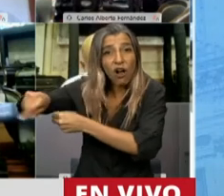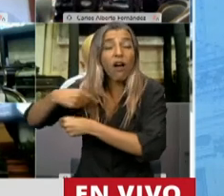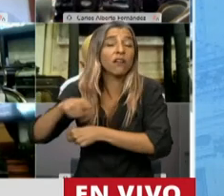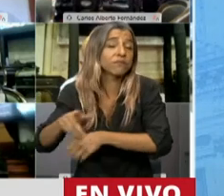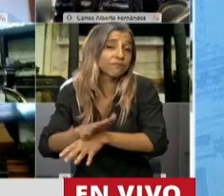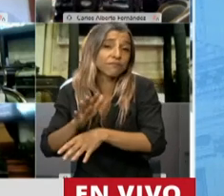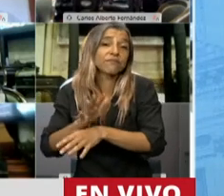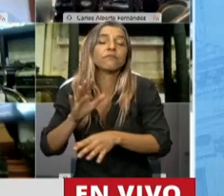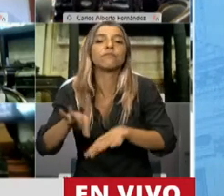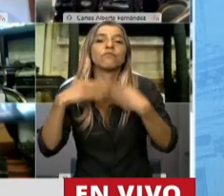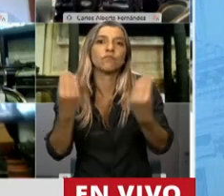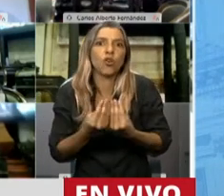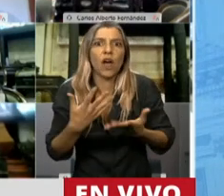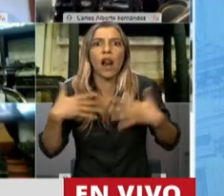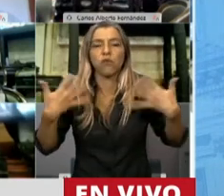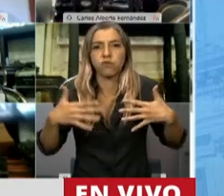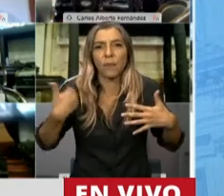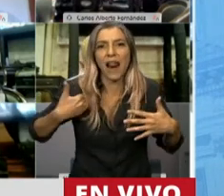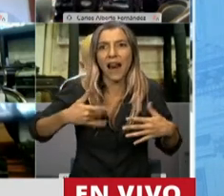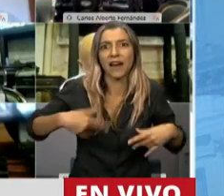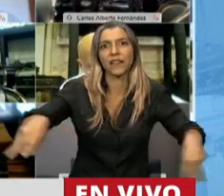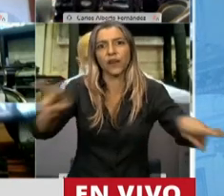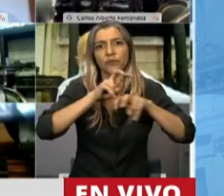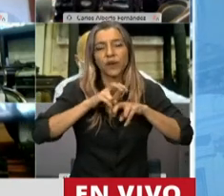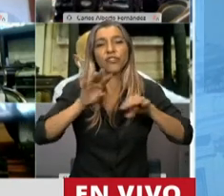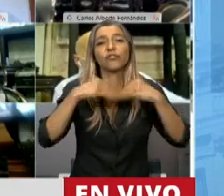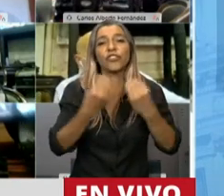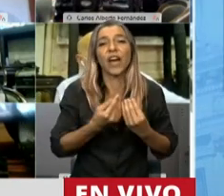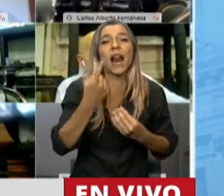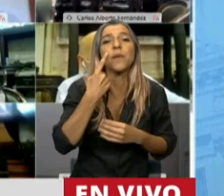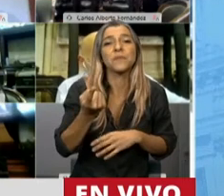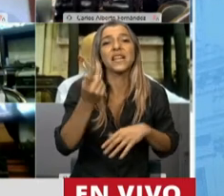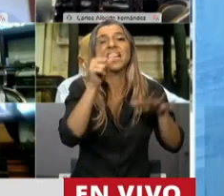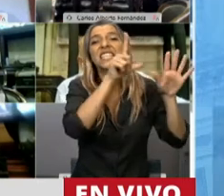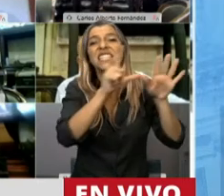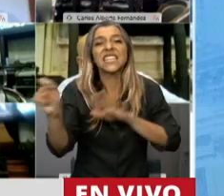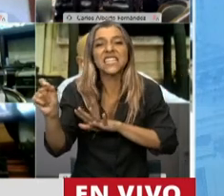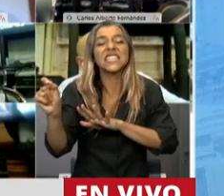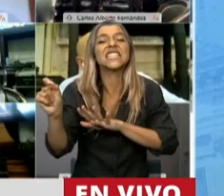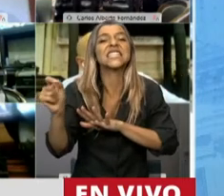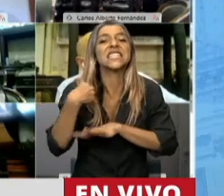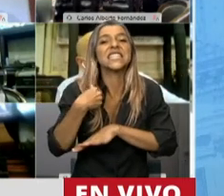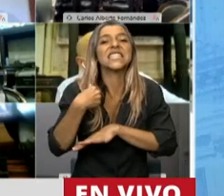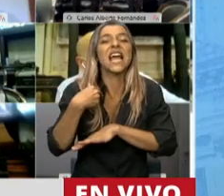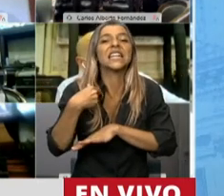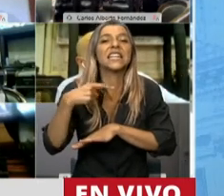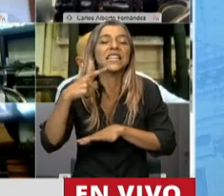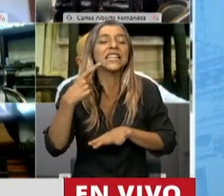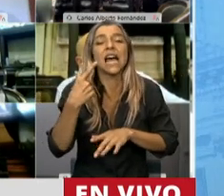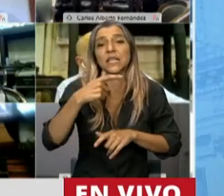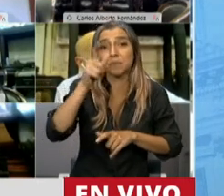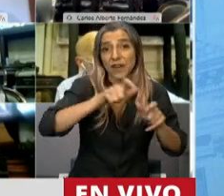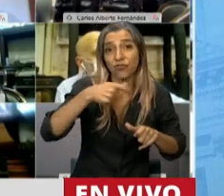agrícola argentino, representan 1.750 jubilaciones mínimas, o representan